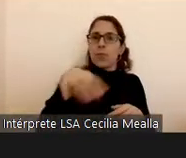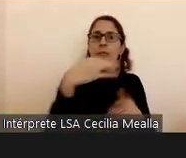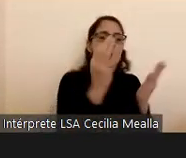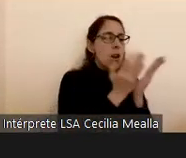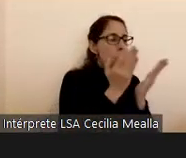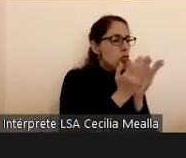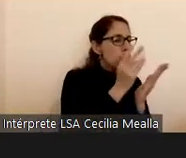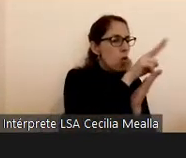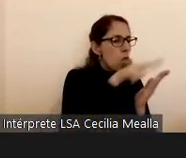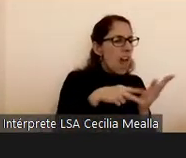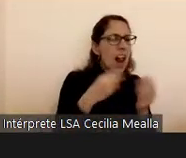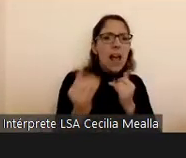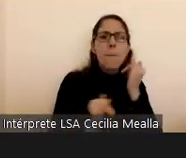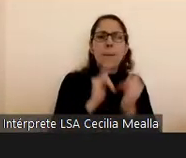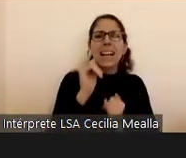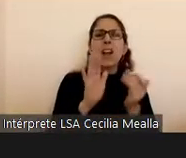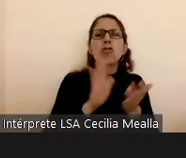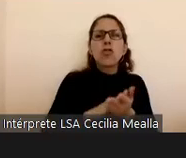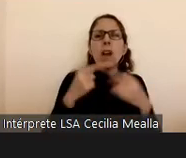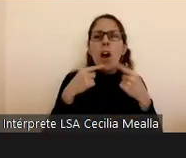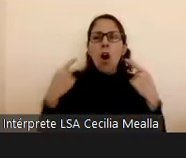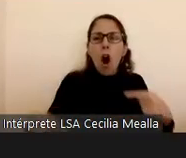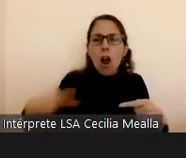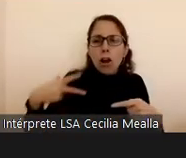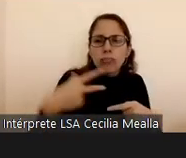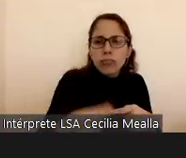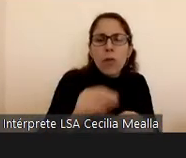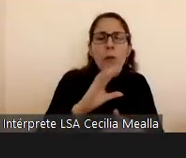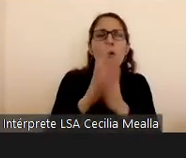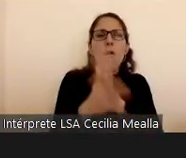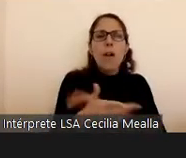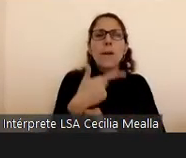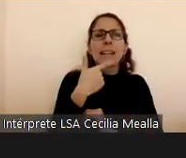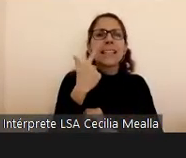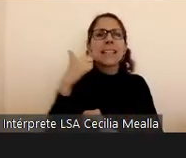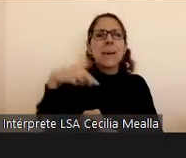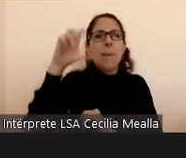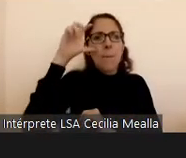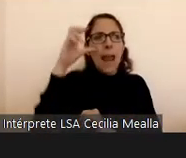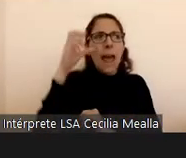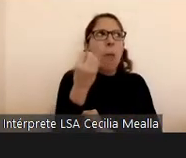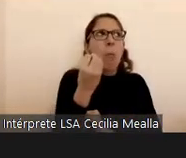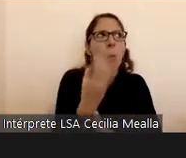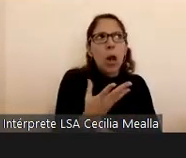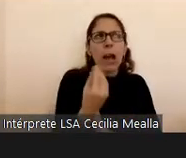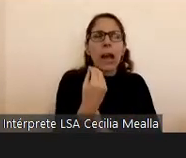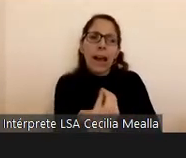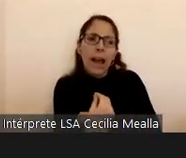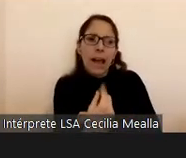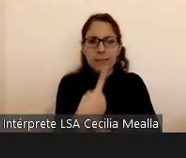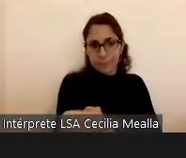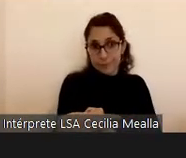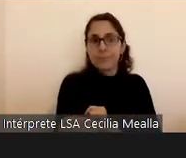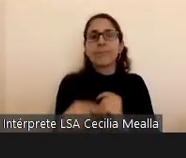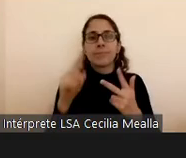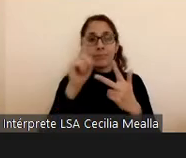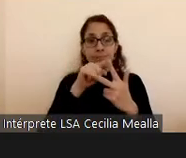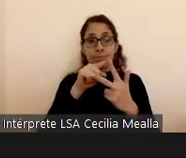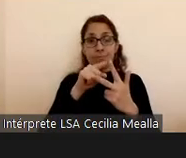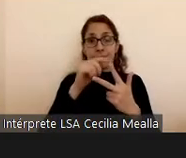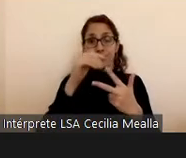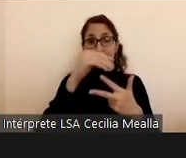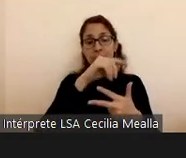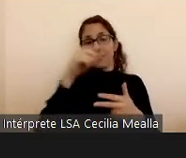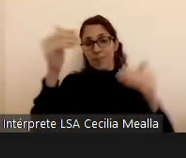una coloración simple, ¿sí? En la 10b dice cite el colorante utilizado